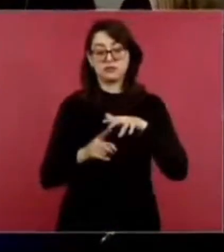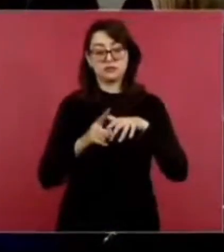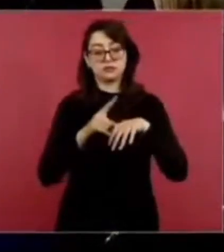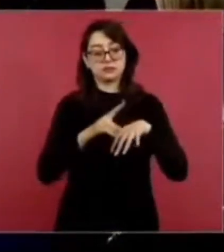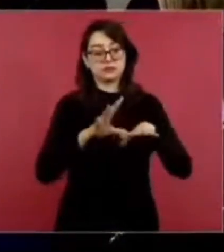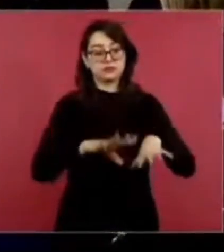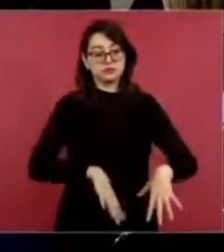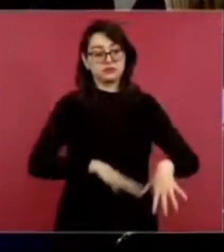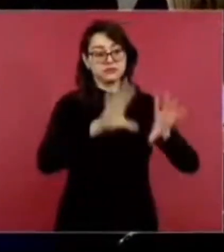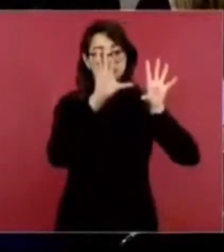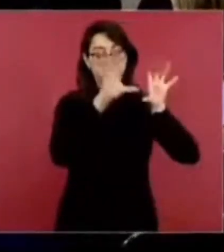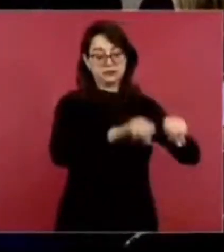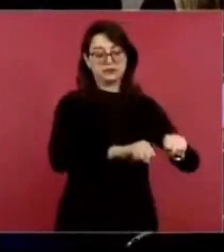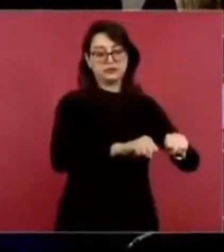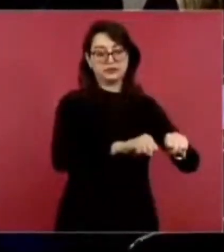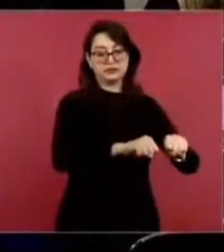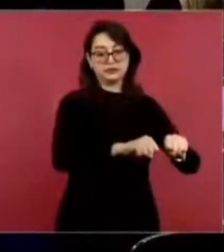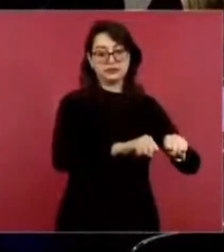estados